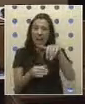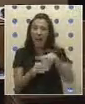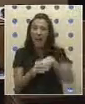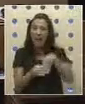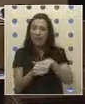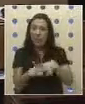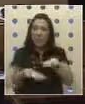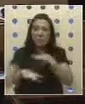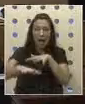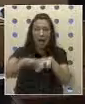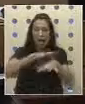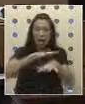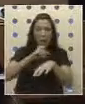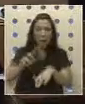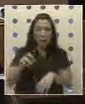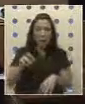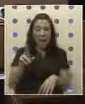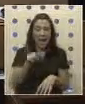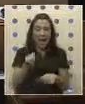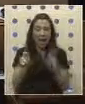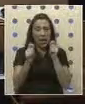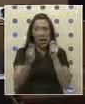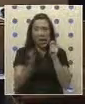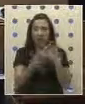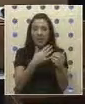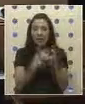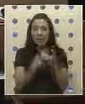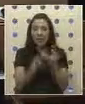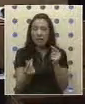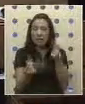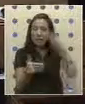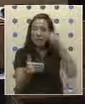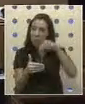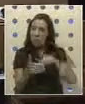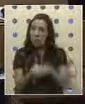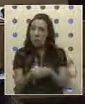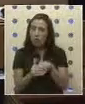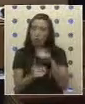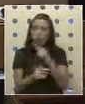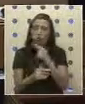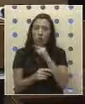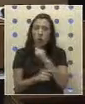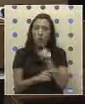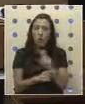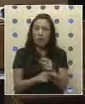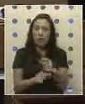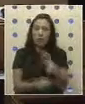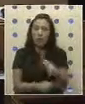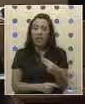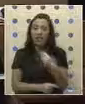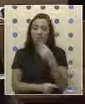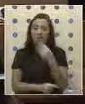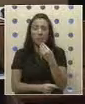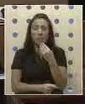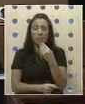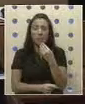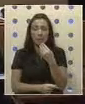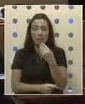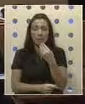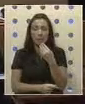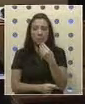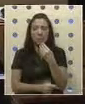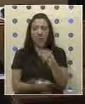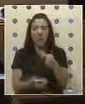del proceso de las primarias, de riesgo respecto a la transparencia y a un profundo cuestionamiento de su validez, pero además, presidente,